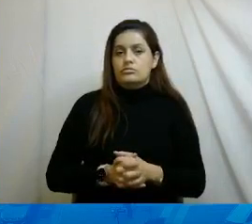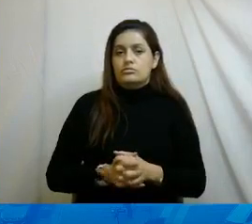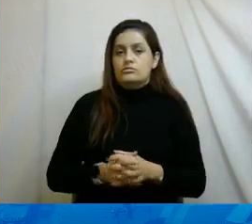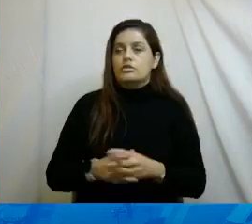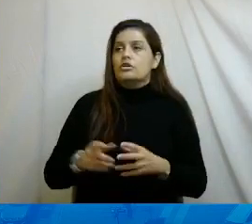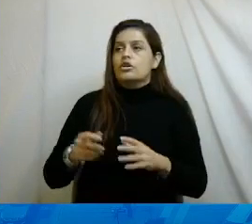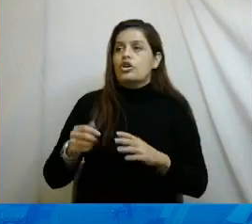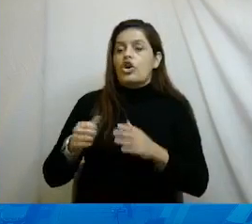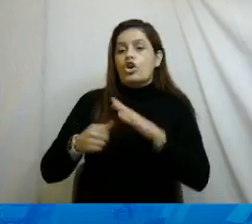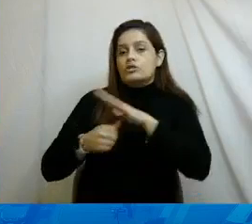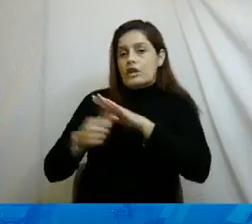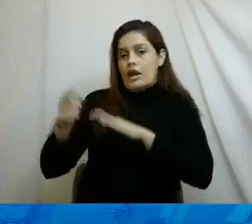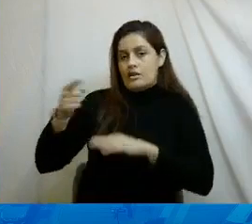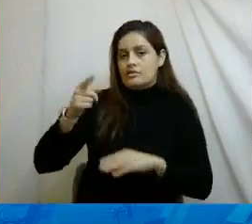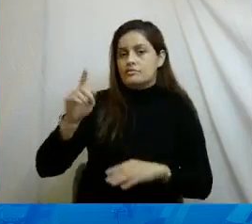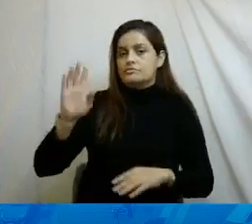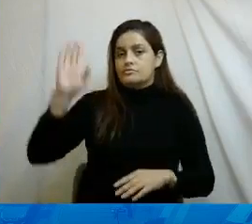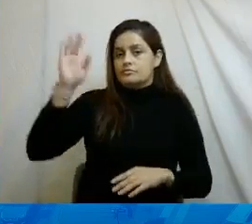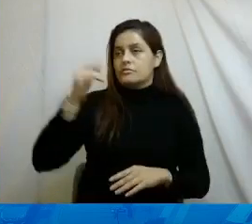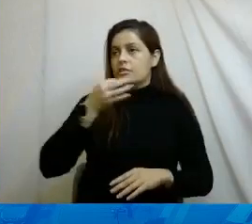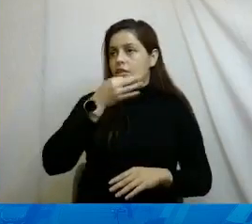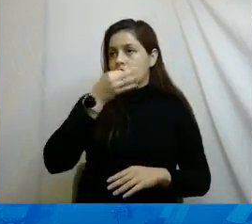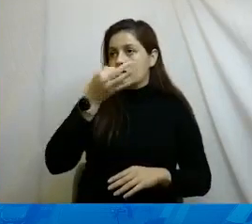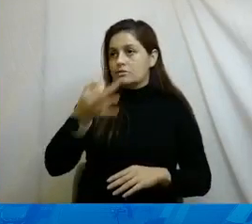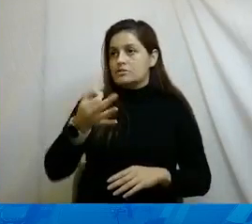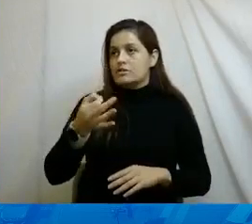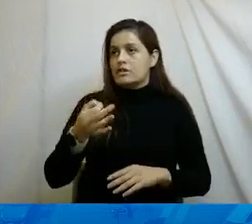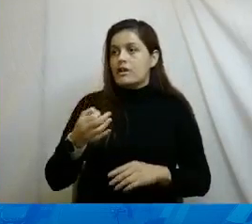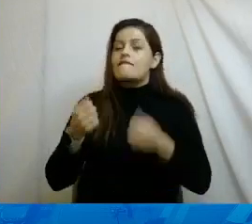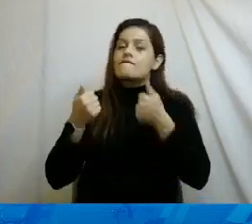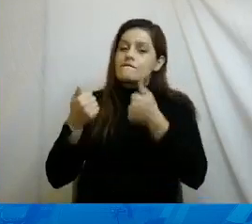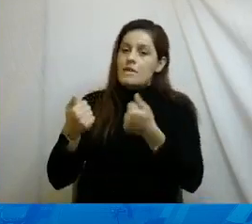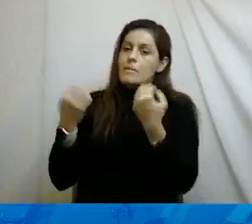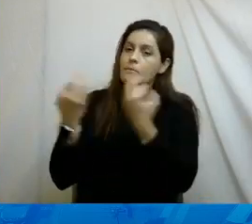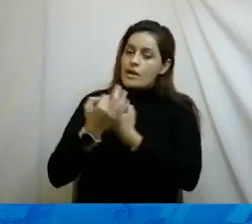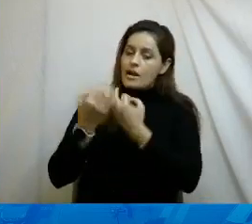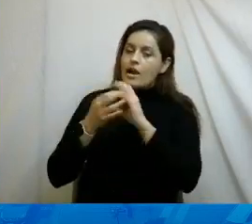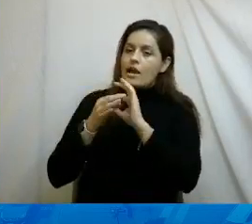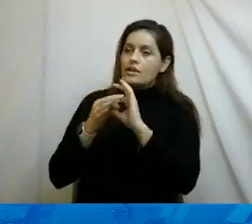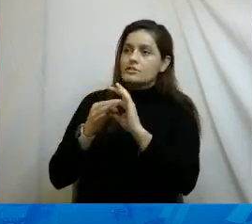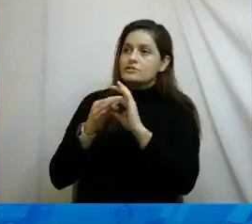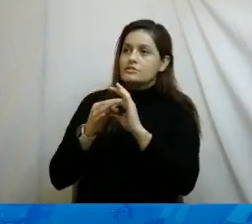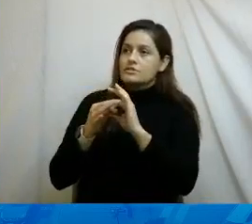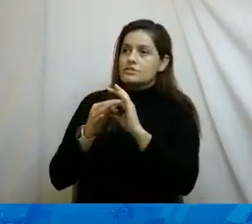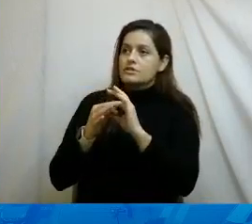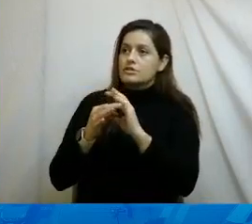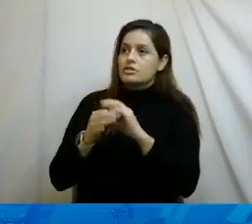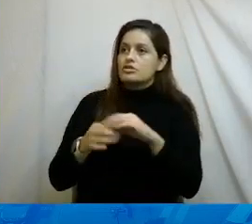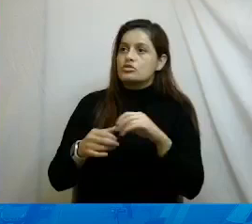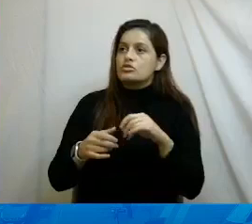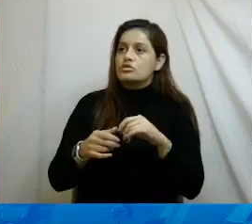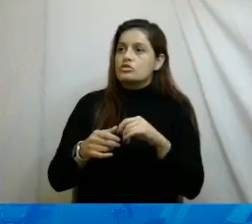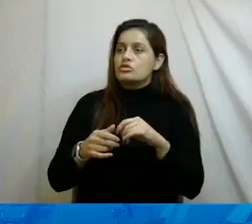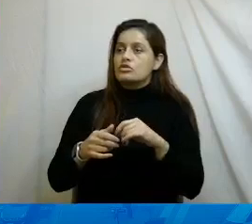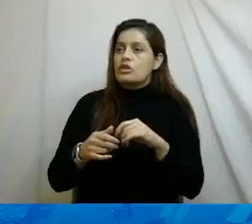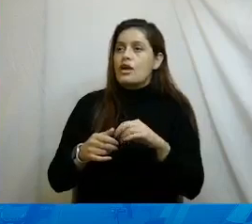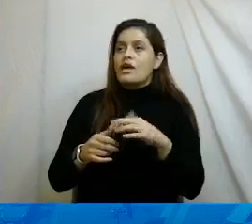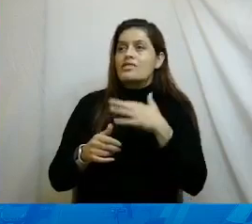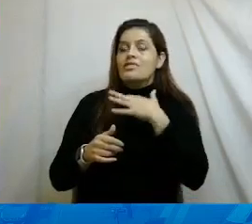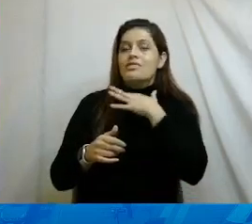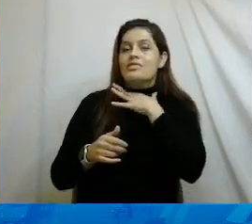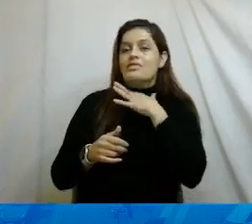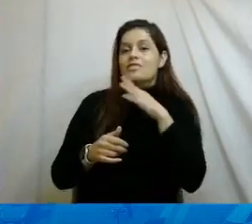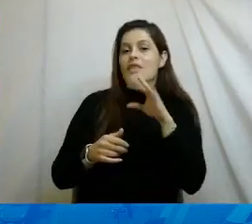Sí. Me parece bien la explicación del director, pero le quiero debatir que las deudas a los